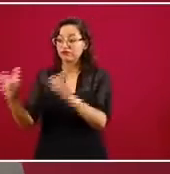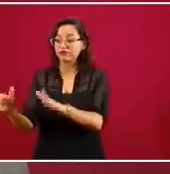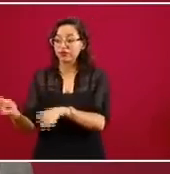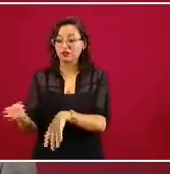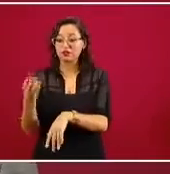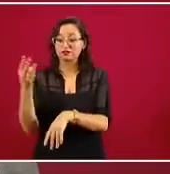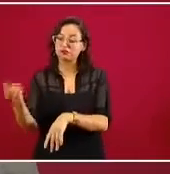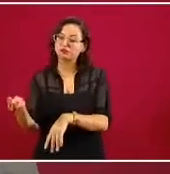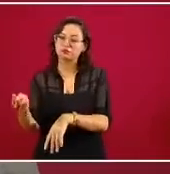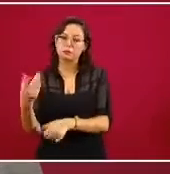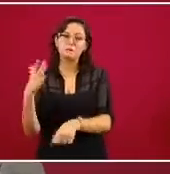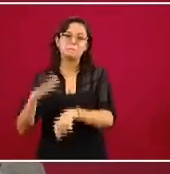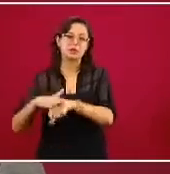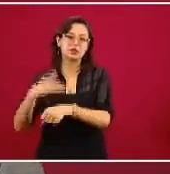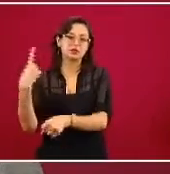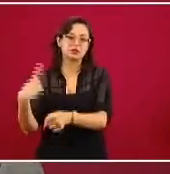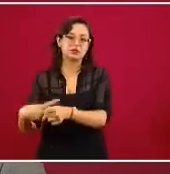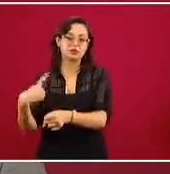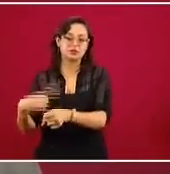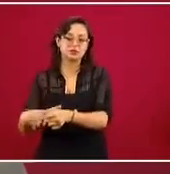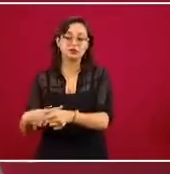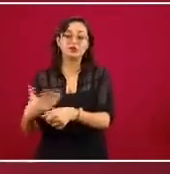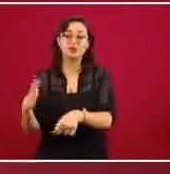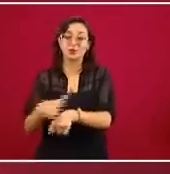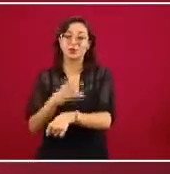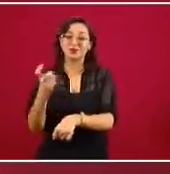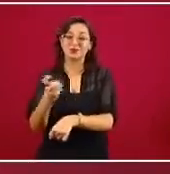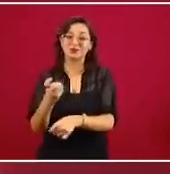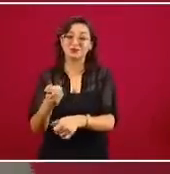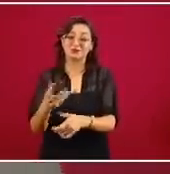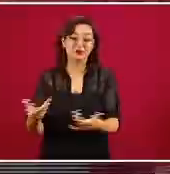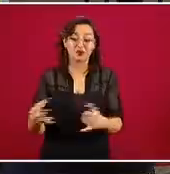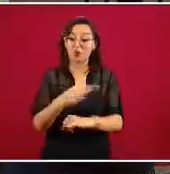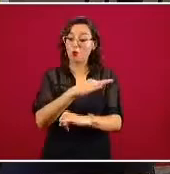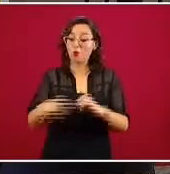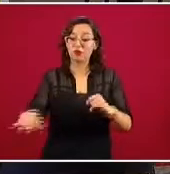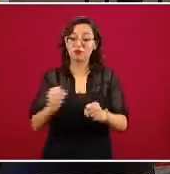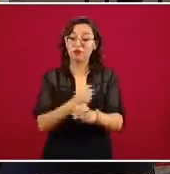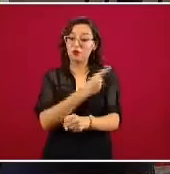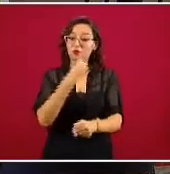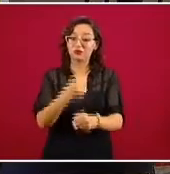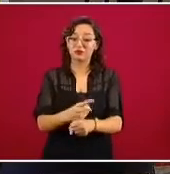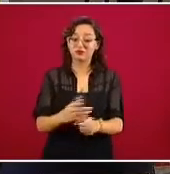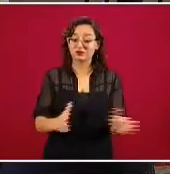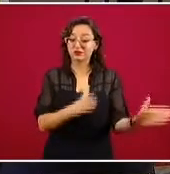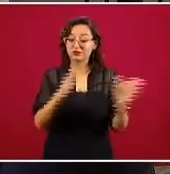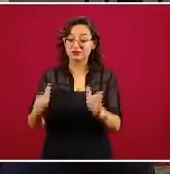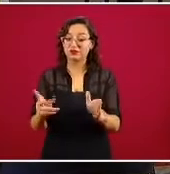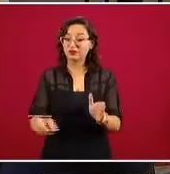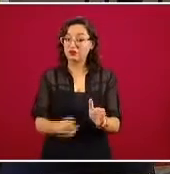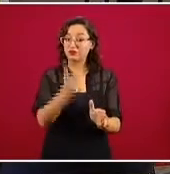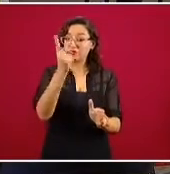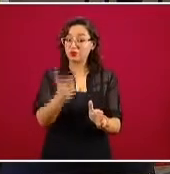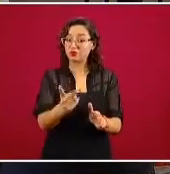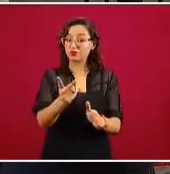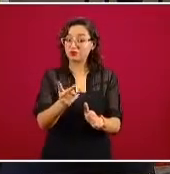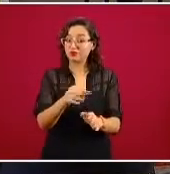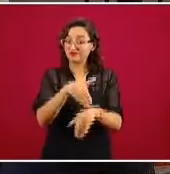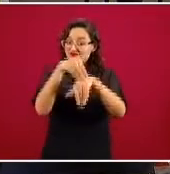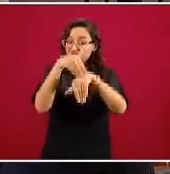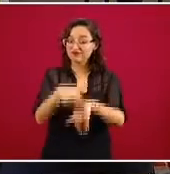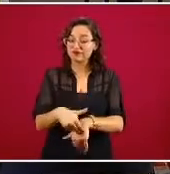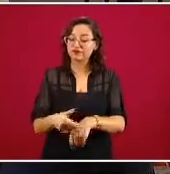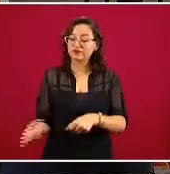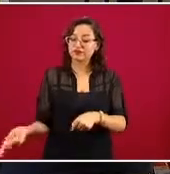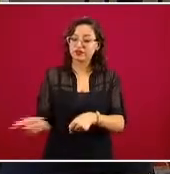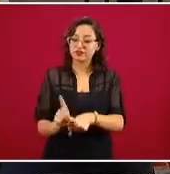última oportunidad de lograrlo cuando anticipamos las medidas de la fase 2, y lo hemos dicho todos los días. Tenemos